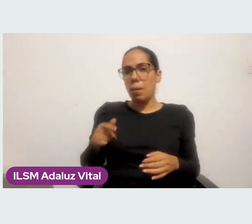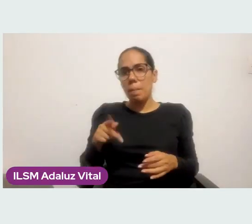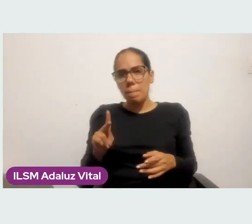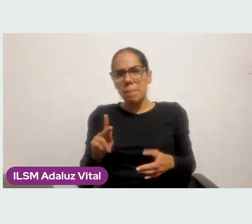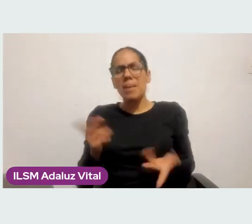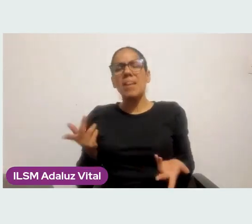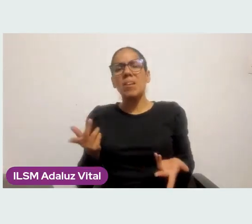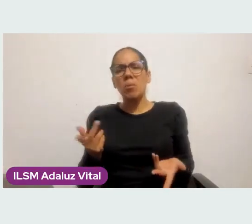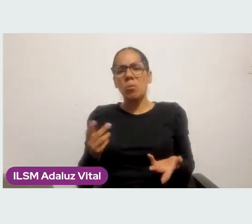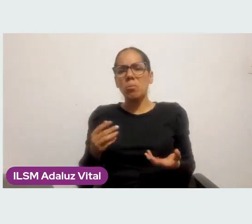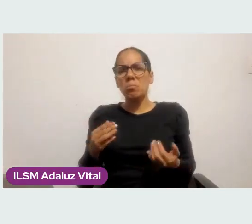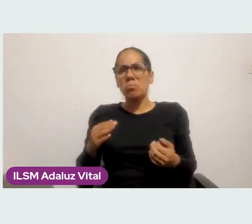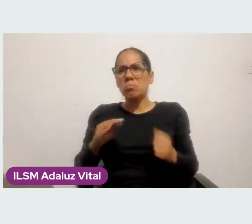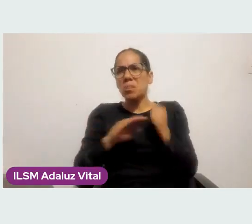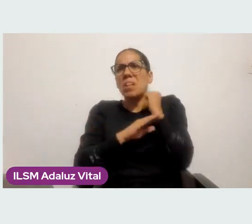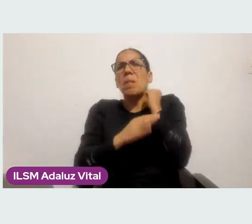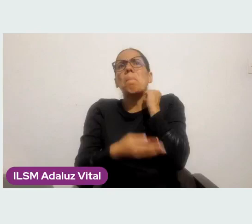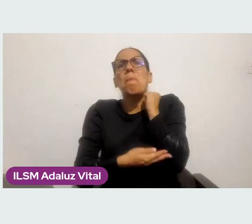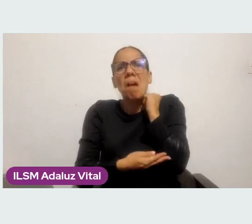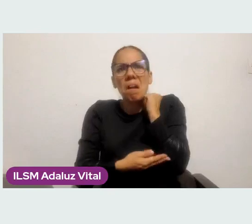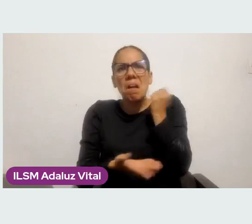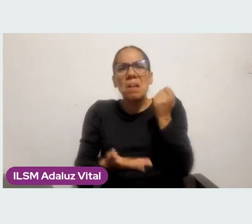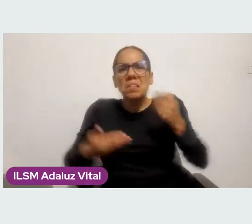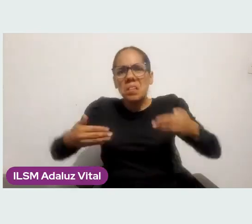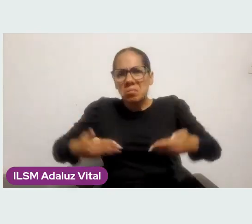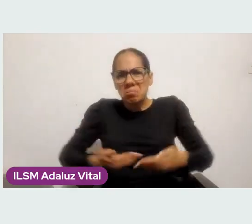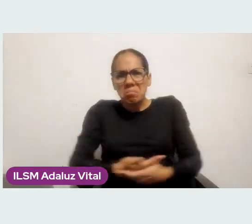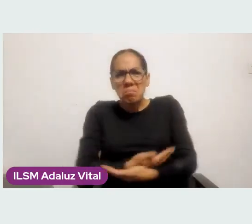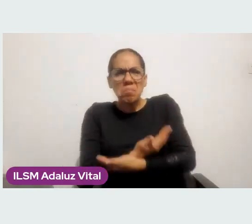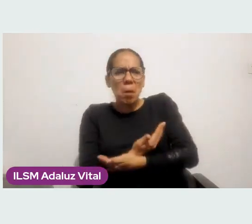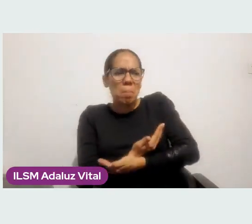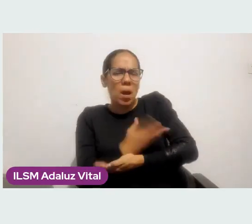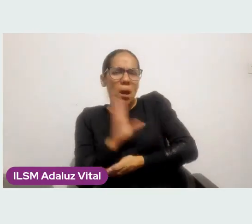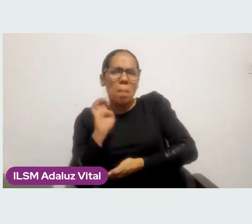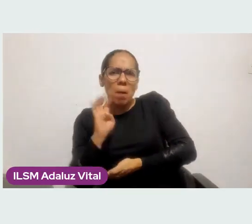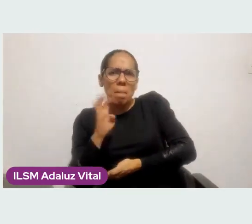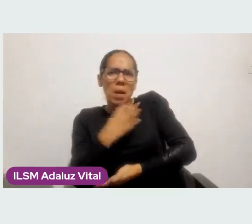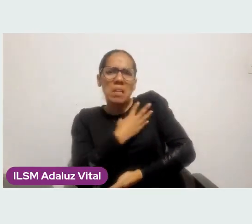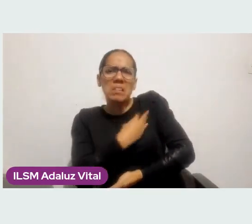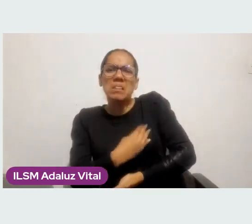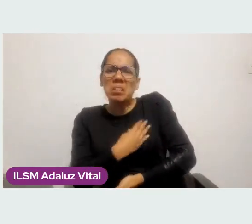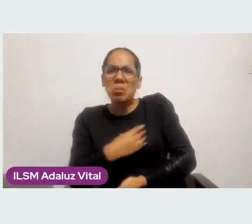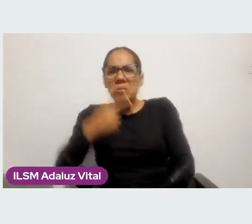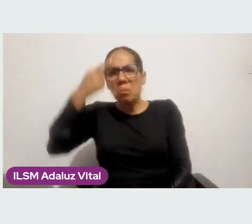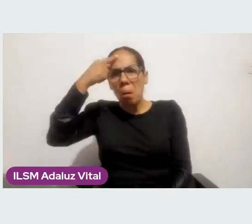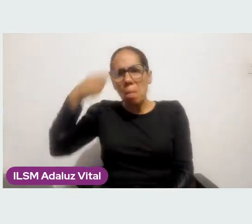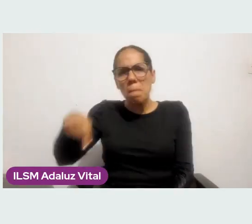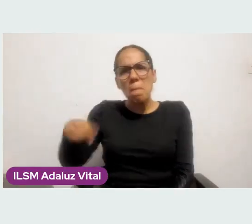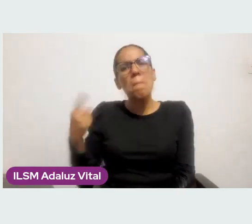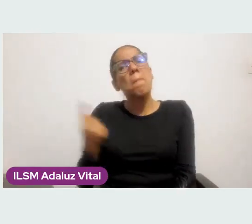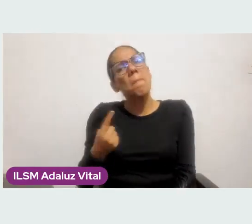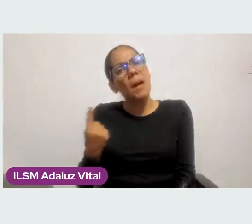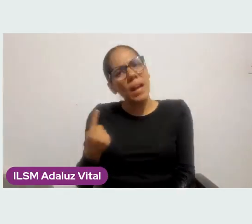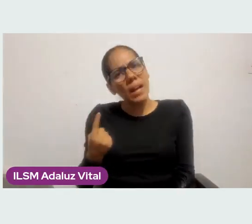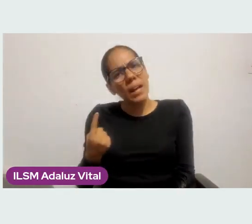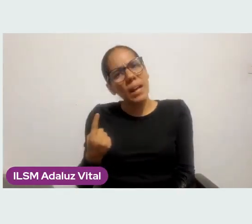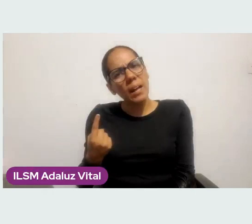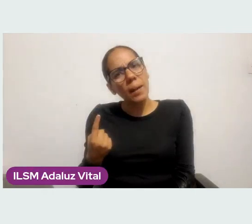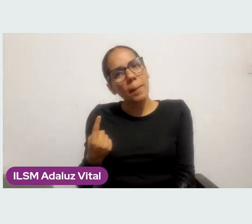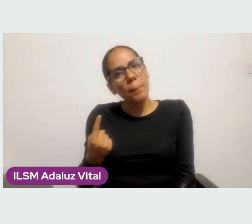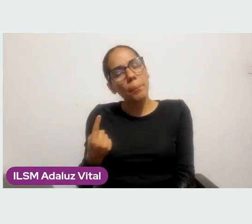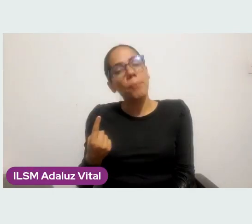tener, ¿no? Entonces, muchas veces estos hijos nos sirven, insisto, para